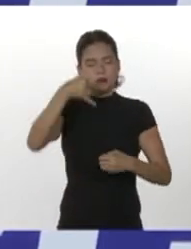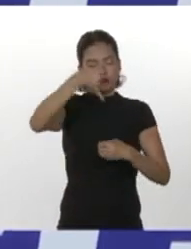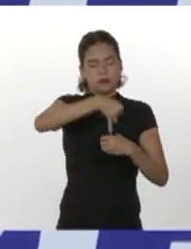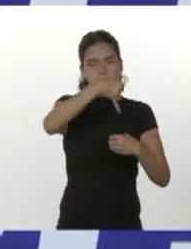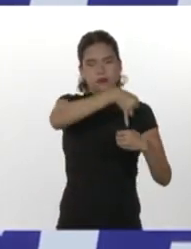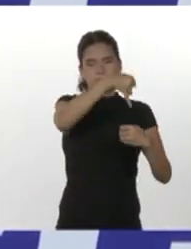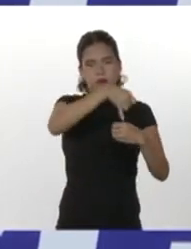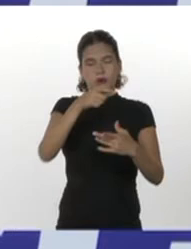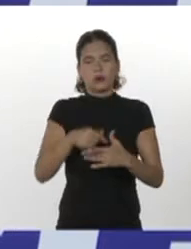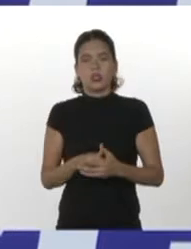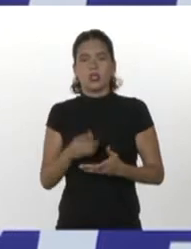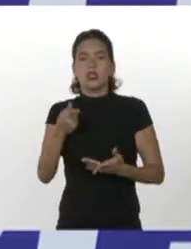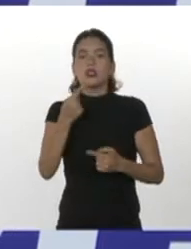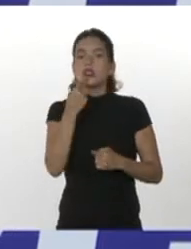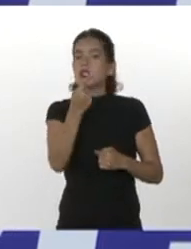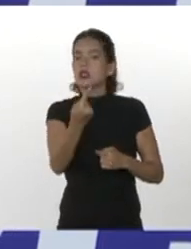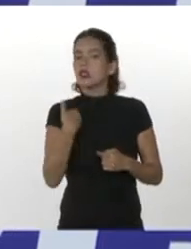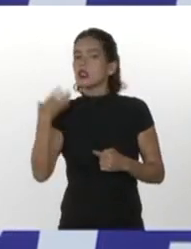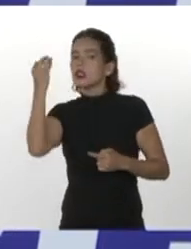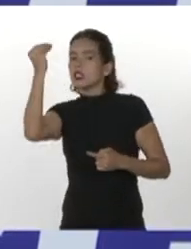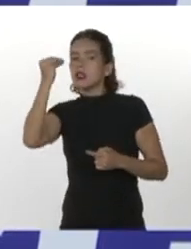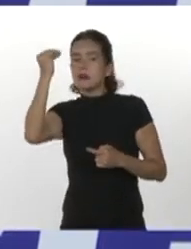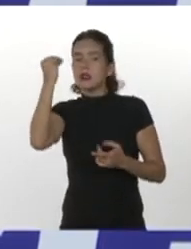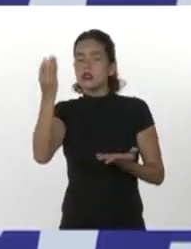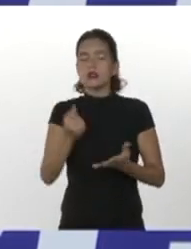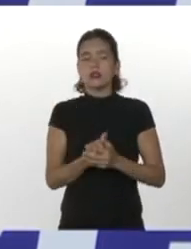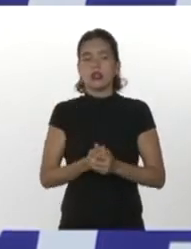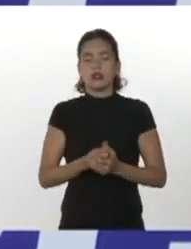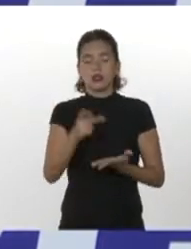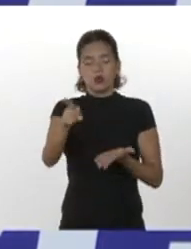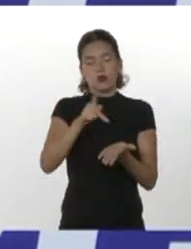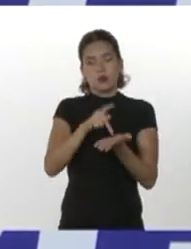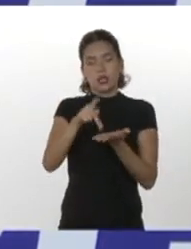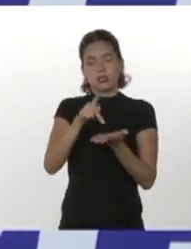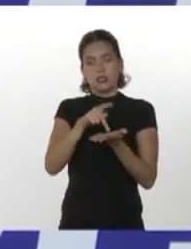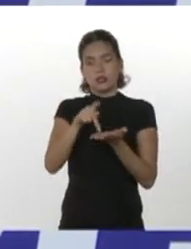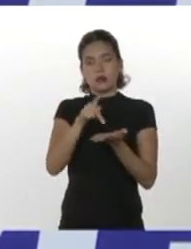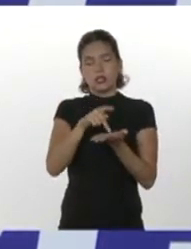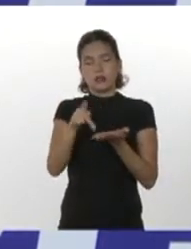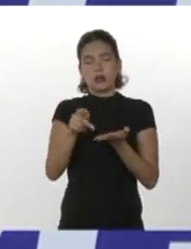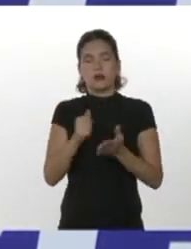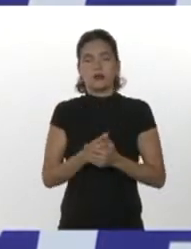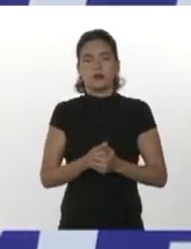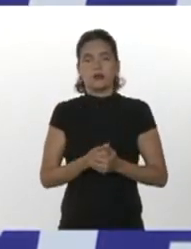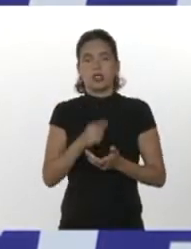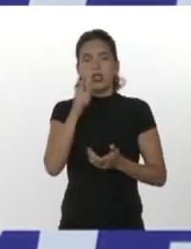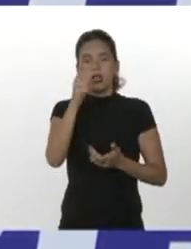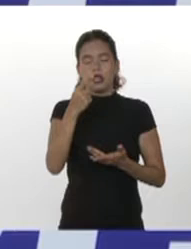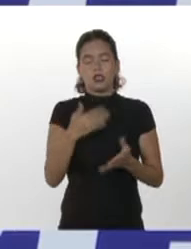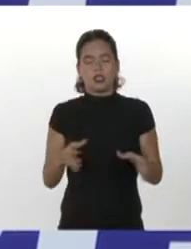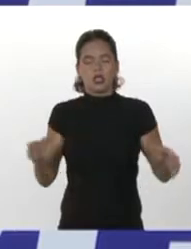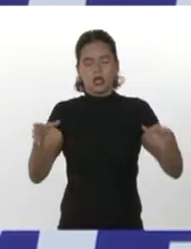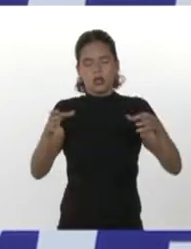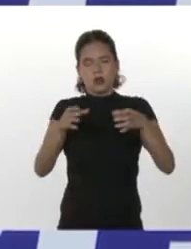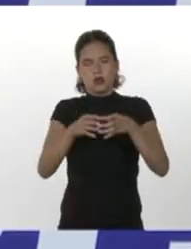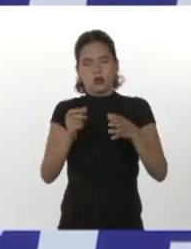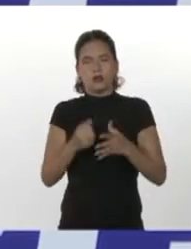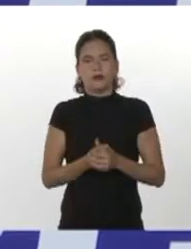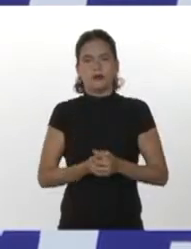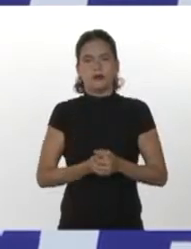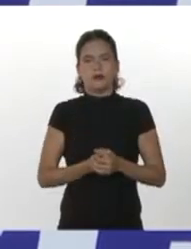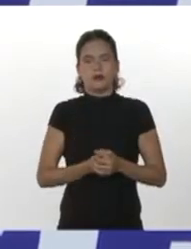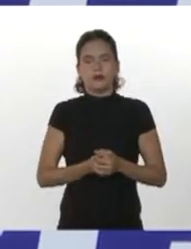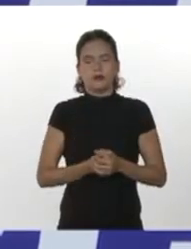elecciones, dan su opinión, ¿verdad?, y su participación en estas reuniones y estas